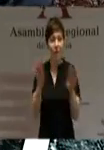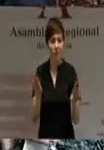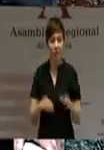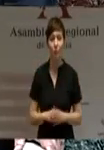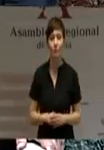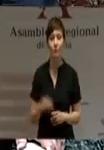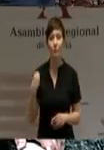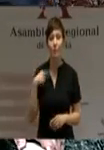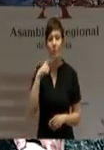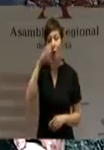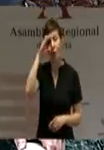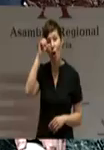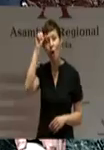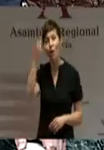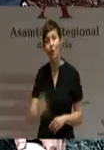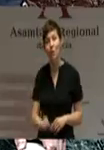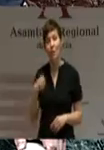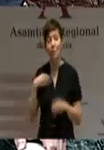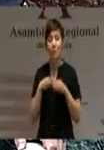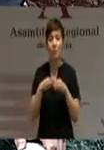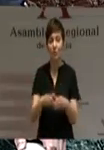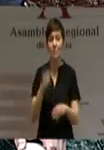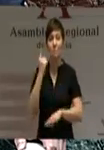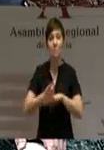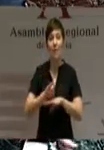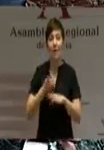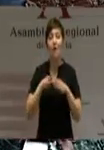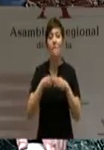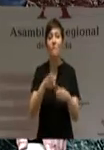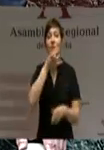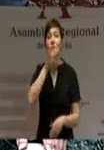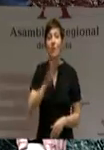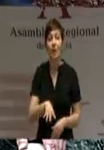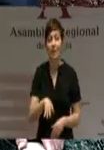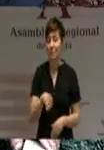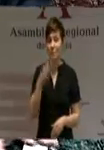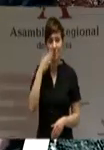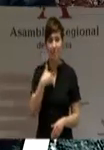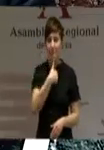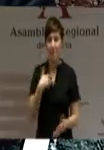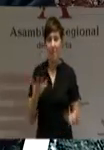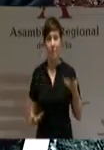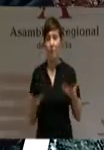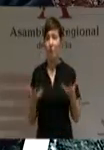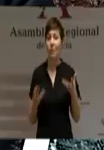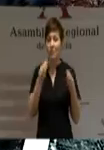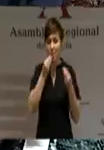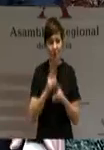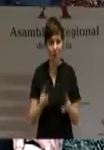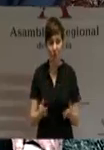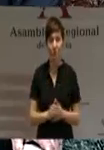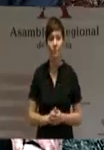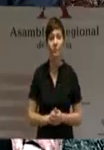observador oficial vigía del mástil. No es posible, señorías, desvincular esta sesión